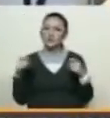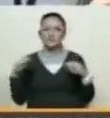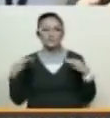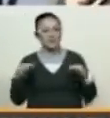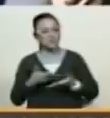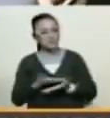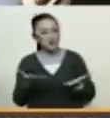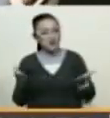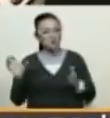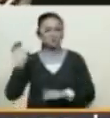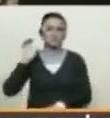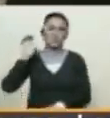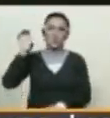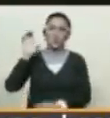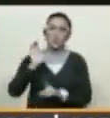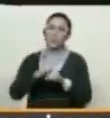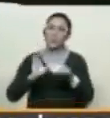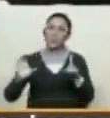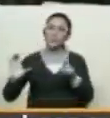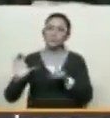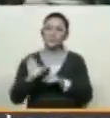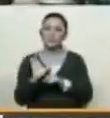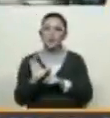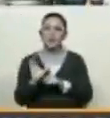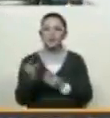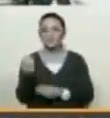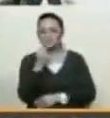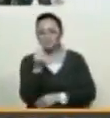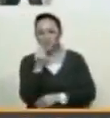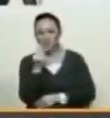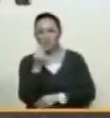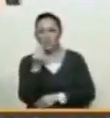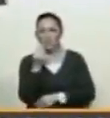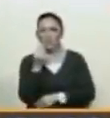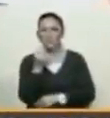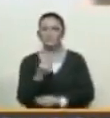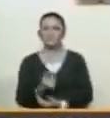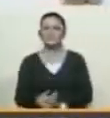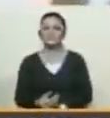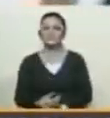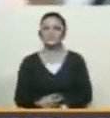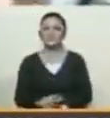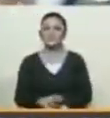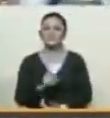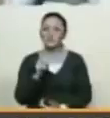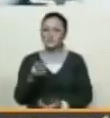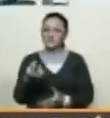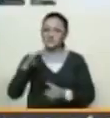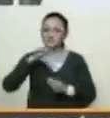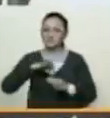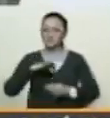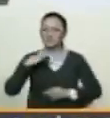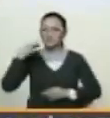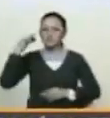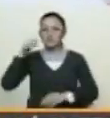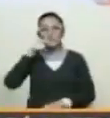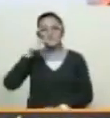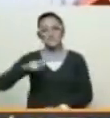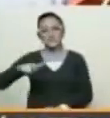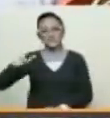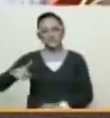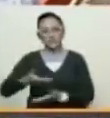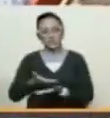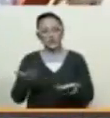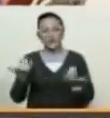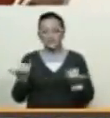naturales, patrimoniales, culturales, gastronómicos, pero sobre todo en la esencia de nuestra gente. Aquí está el